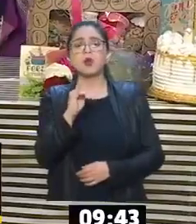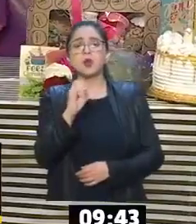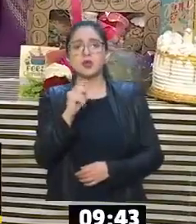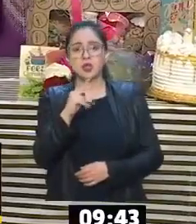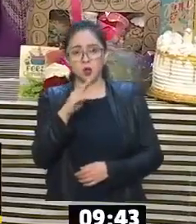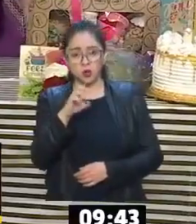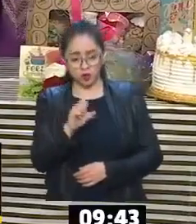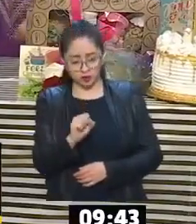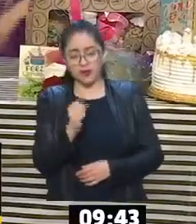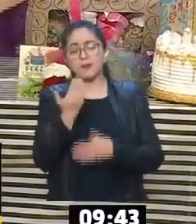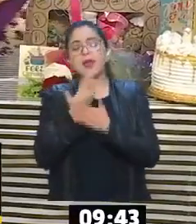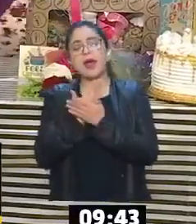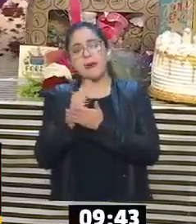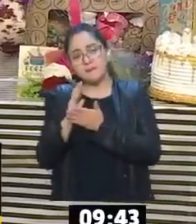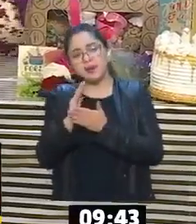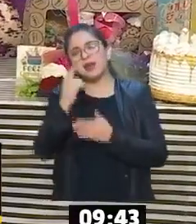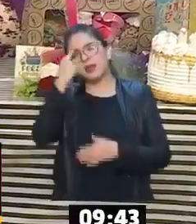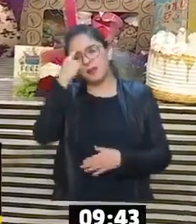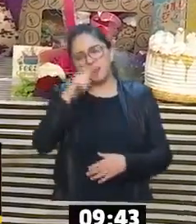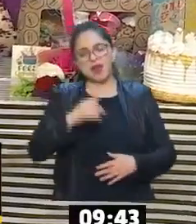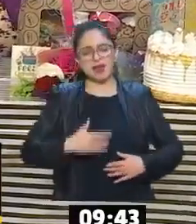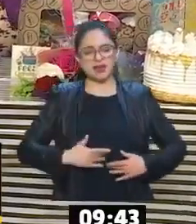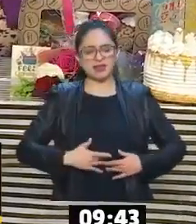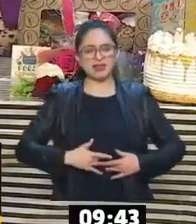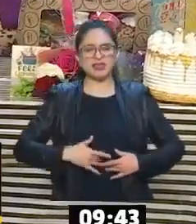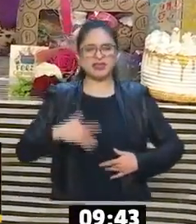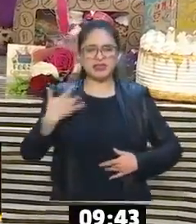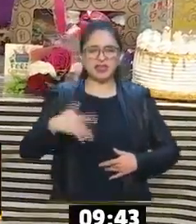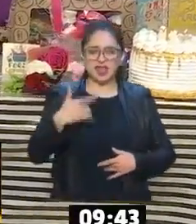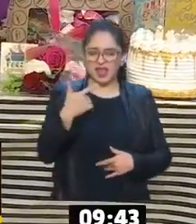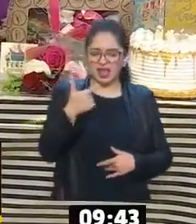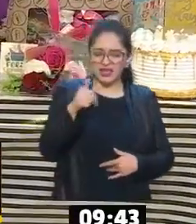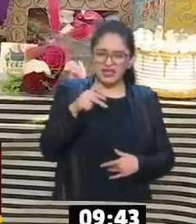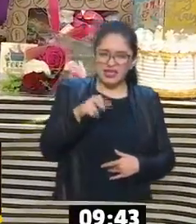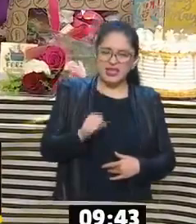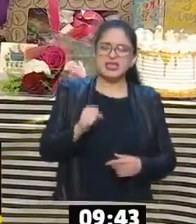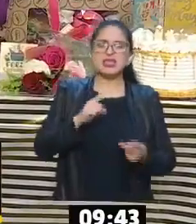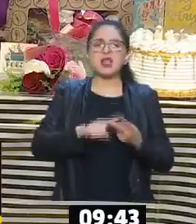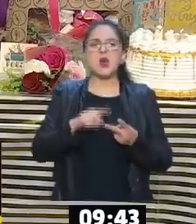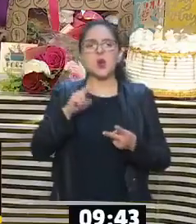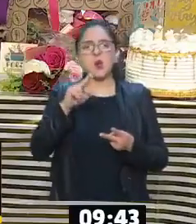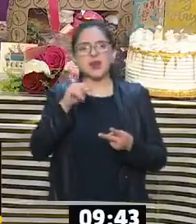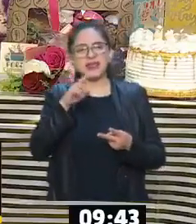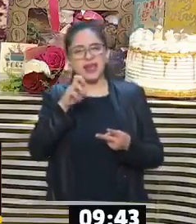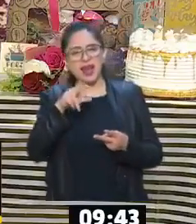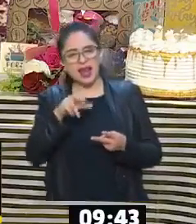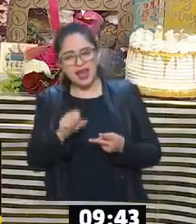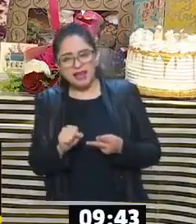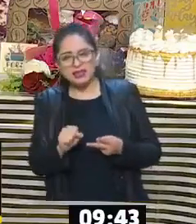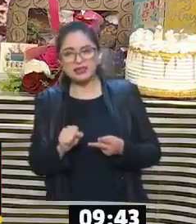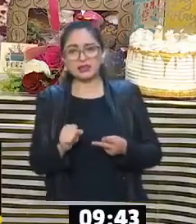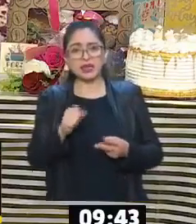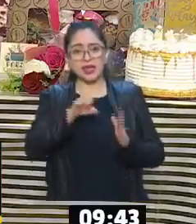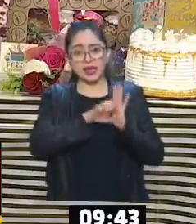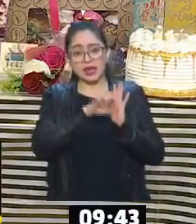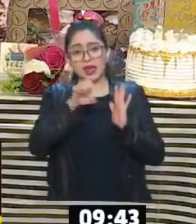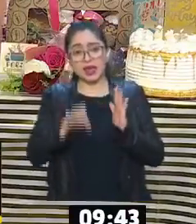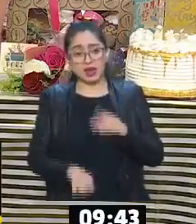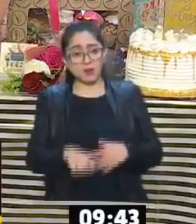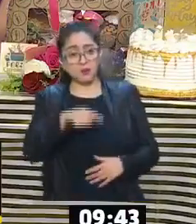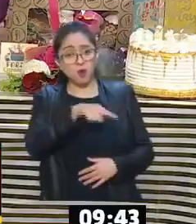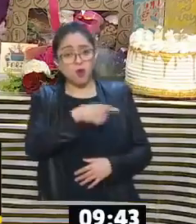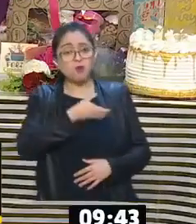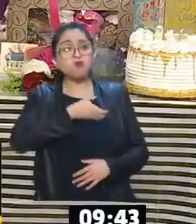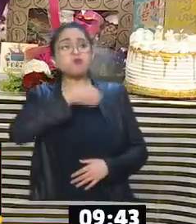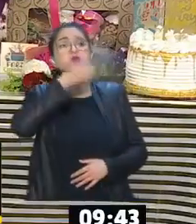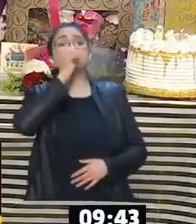también para gastritis, nos puede favorecer no. Para úlceras, sí. ¡No! Y esto dicho... O sea, este alcohol no da úlcera, la cura. La cura,